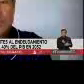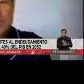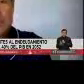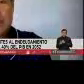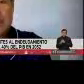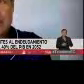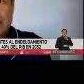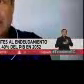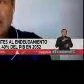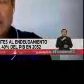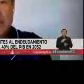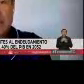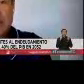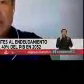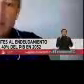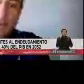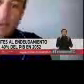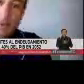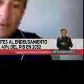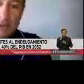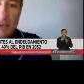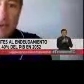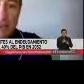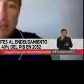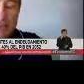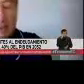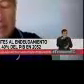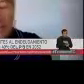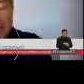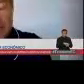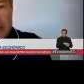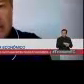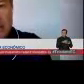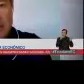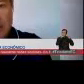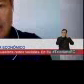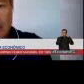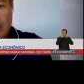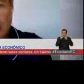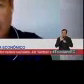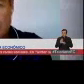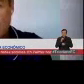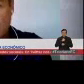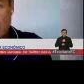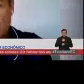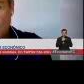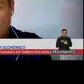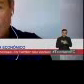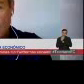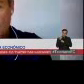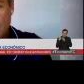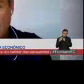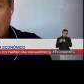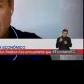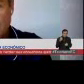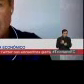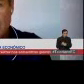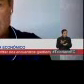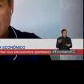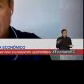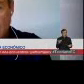mundo empieza a interesarse en prestarle plata, no al gobierno, sino a las empresas de ese país. Podríamos resolver muchos de nuestros problemas